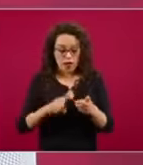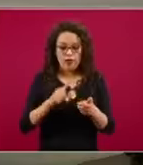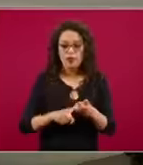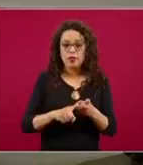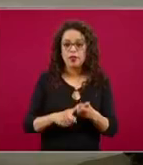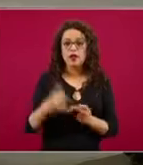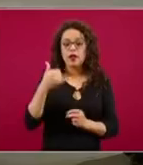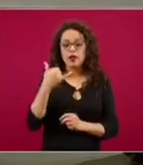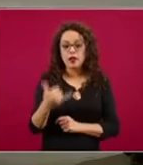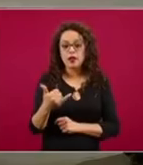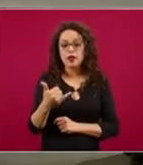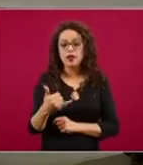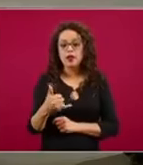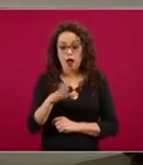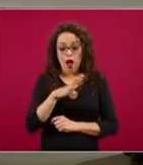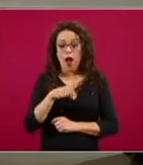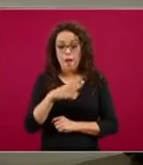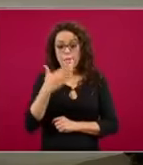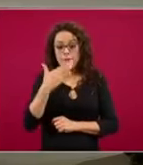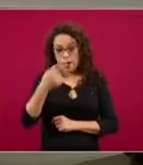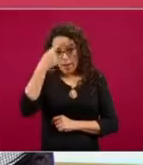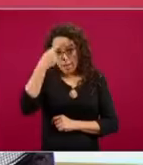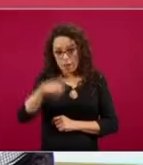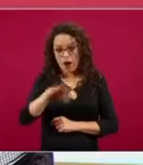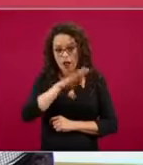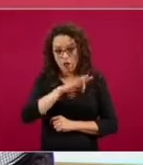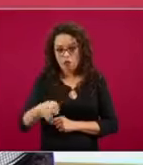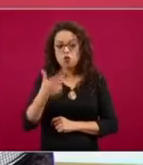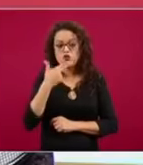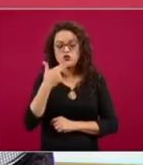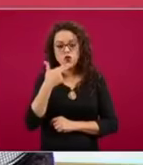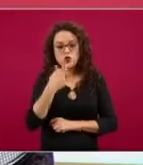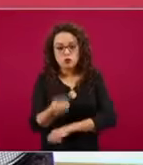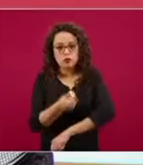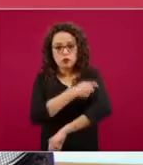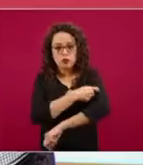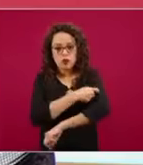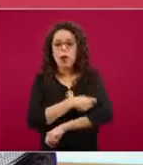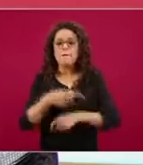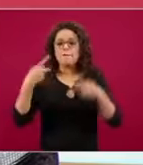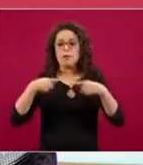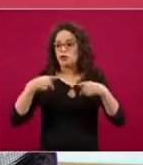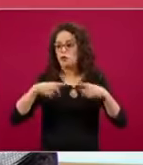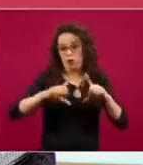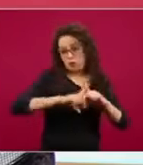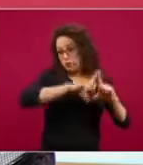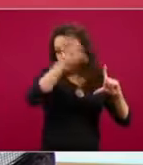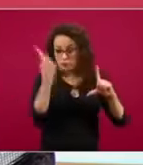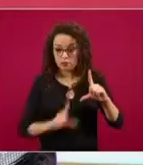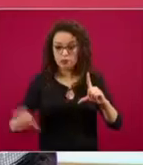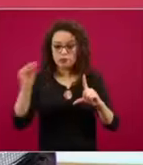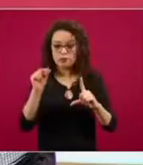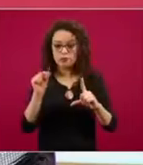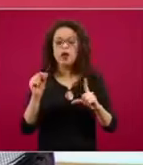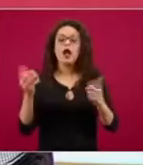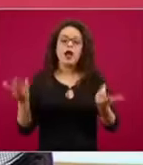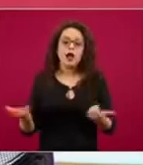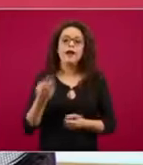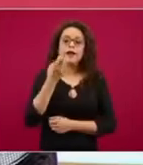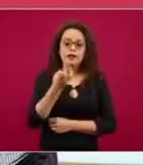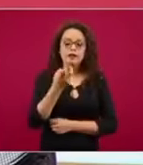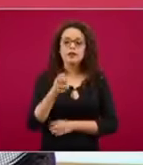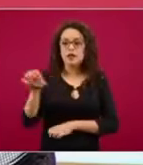y en la viabilidad que se tiene para poderla implementar en un programa de vacunación nacional, sean las que